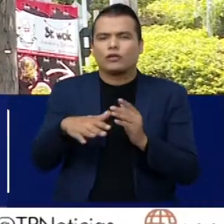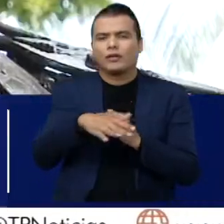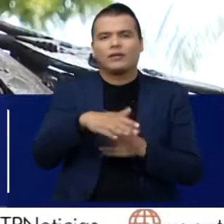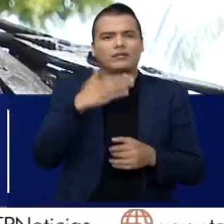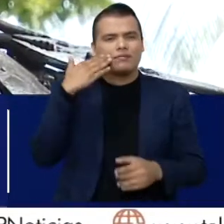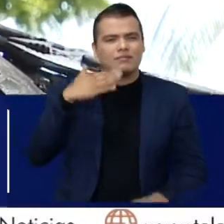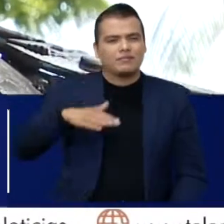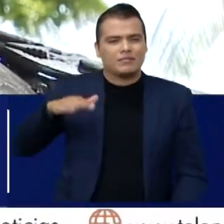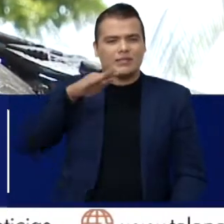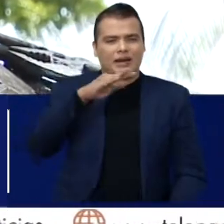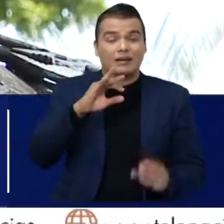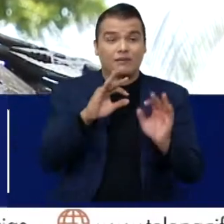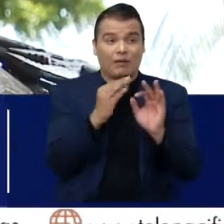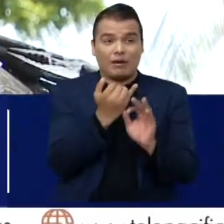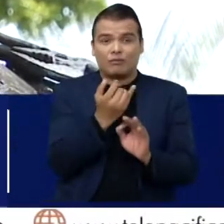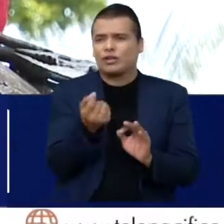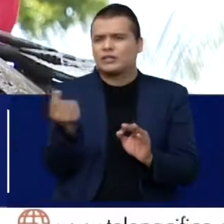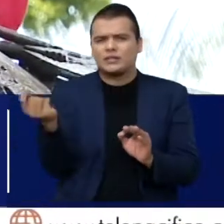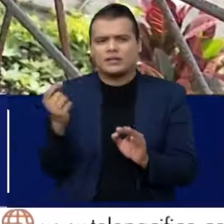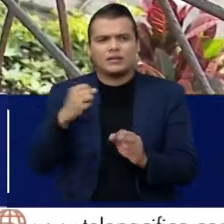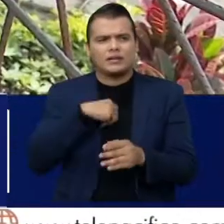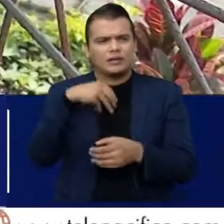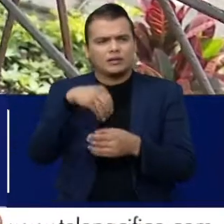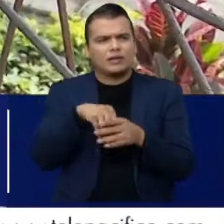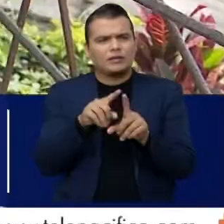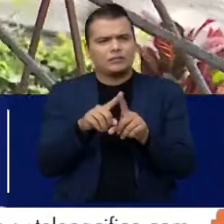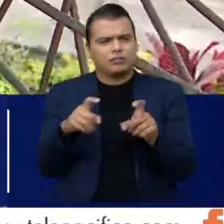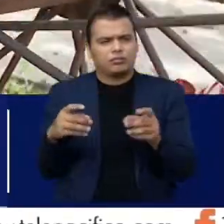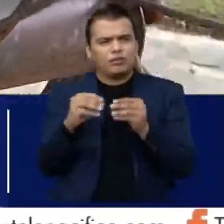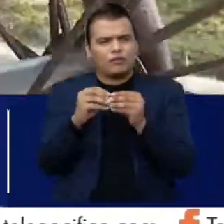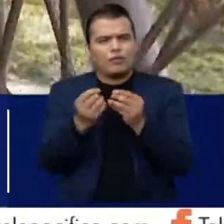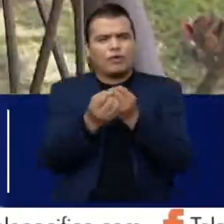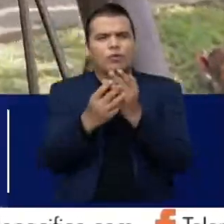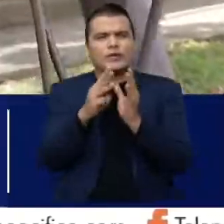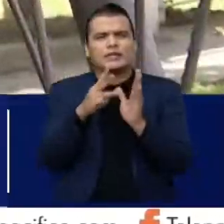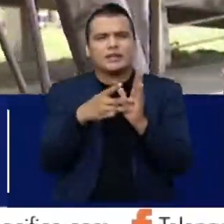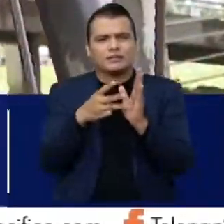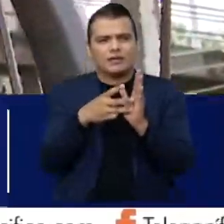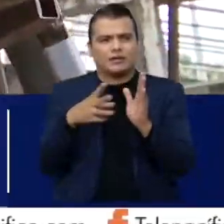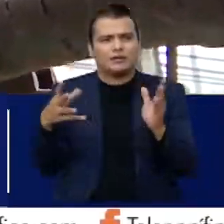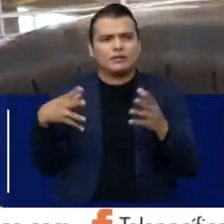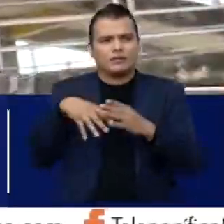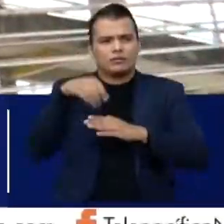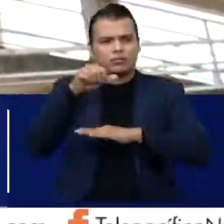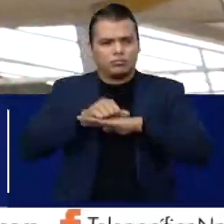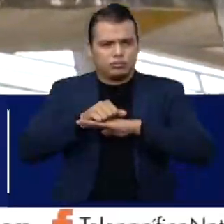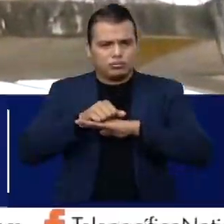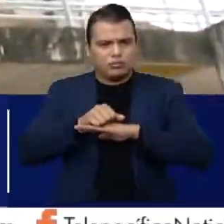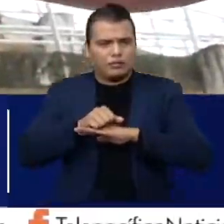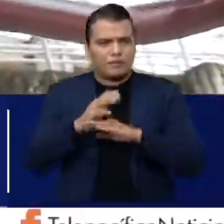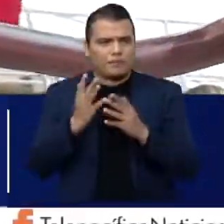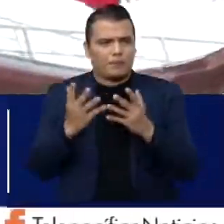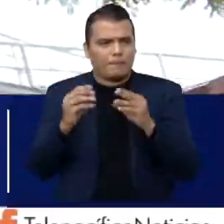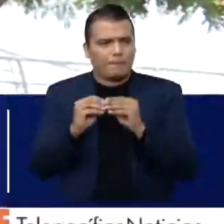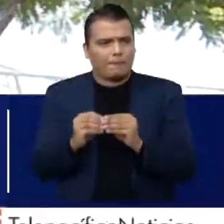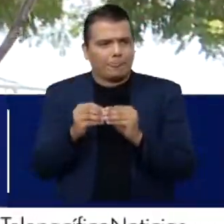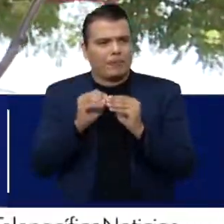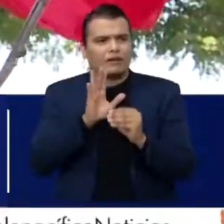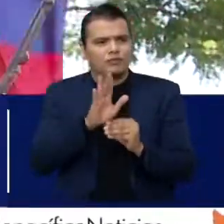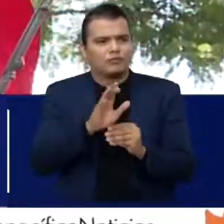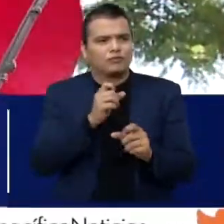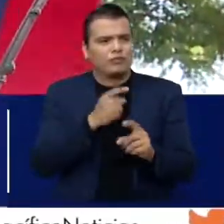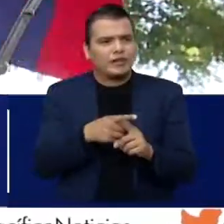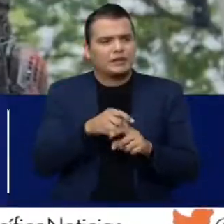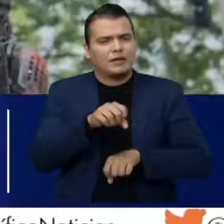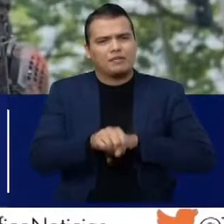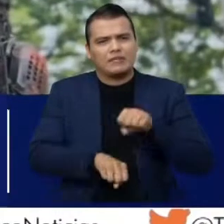Parque de la Familia y cuenta con más de 3.000 piezas. Fue fabricada en materiales reciclados, partes de bicicleta,